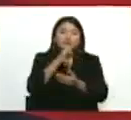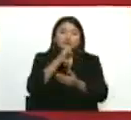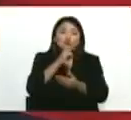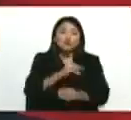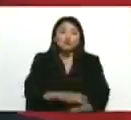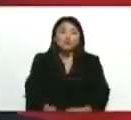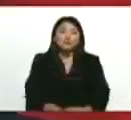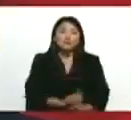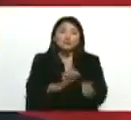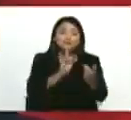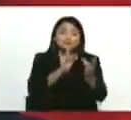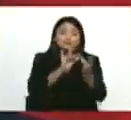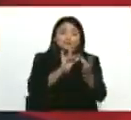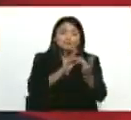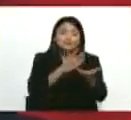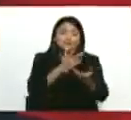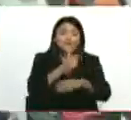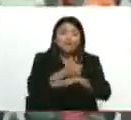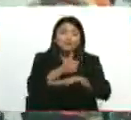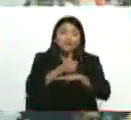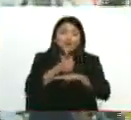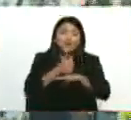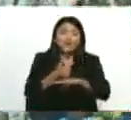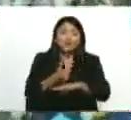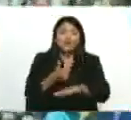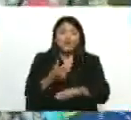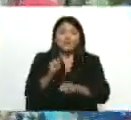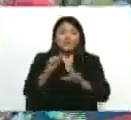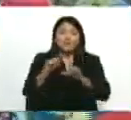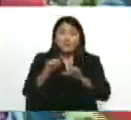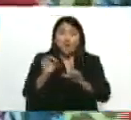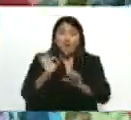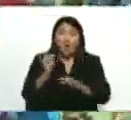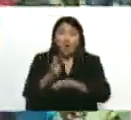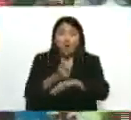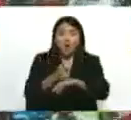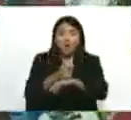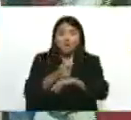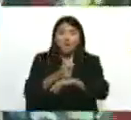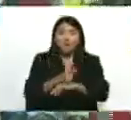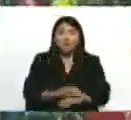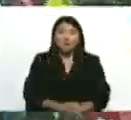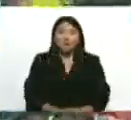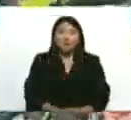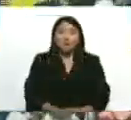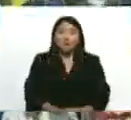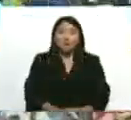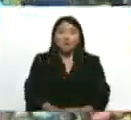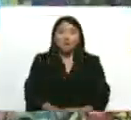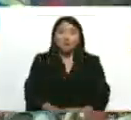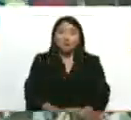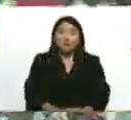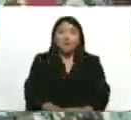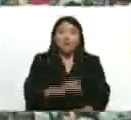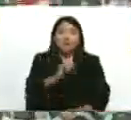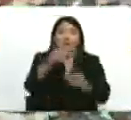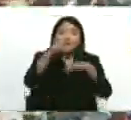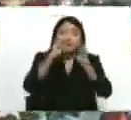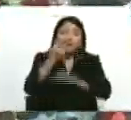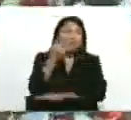ustedes se consigan del partido, del gobierno, ningún funcionario del gobierno puede hacerse el loco.